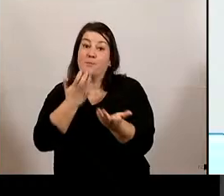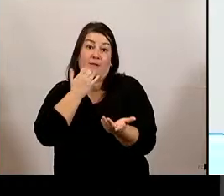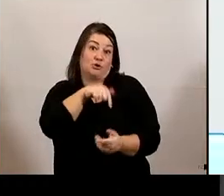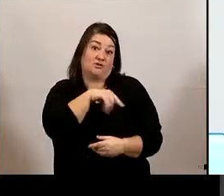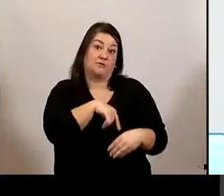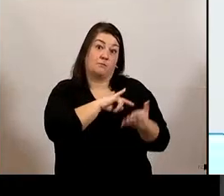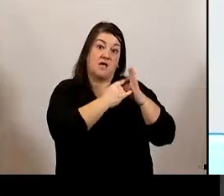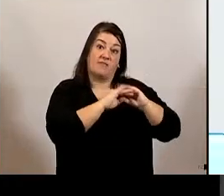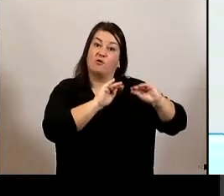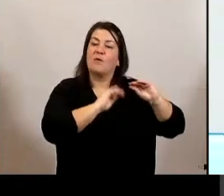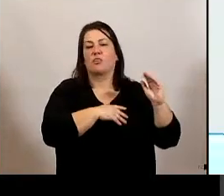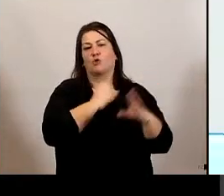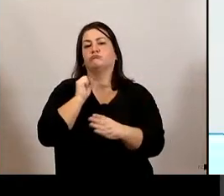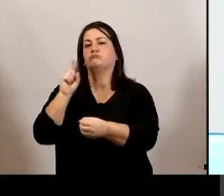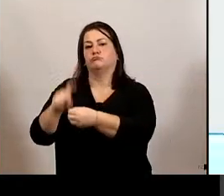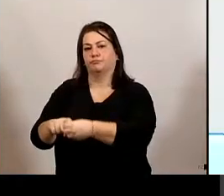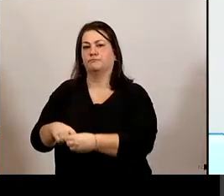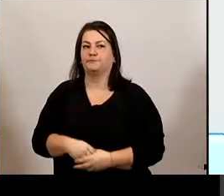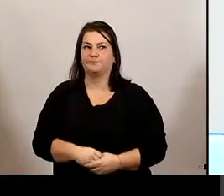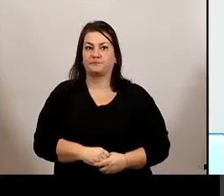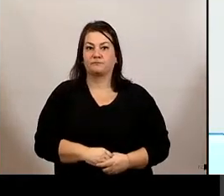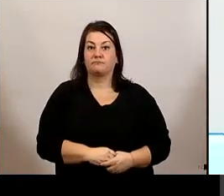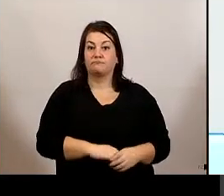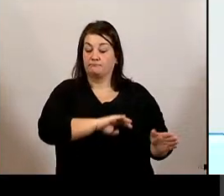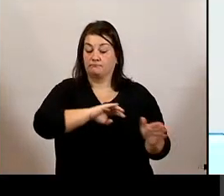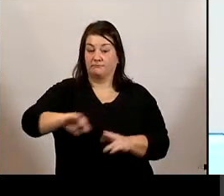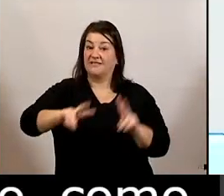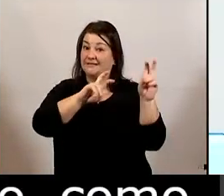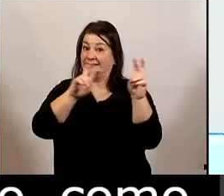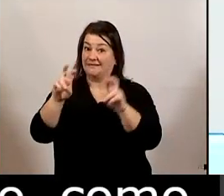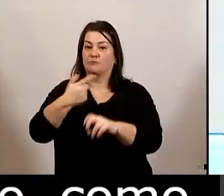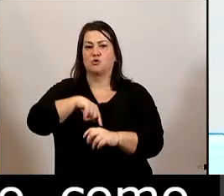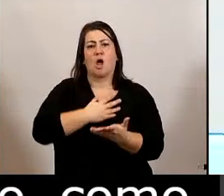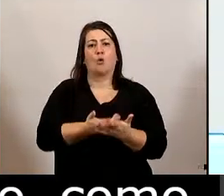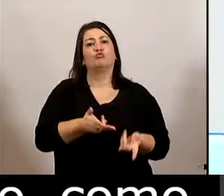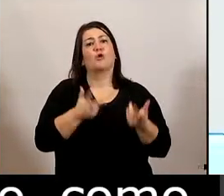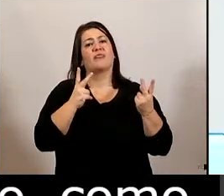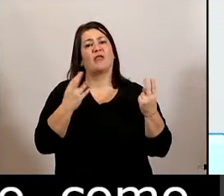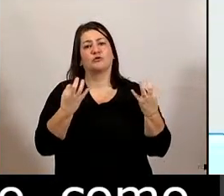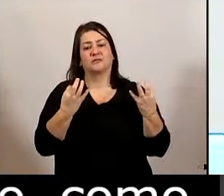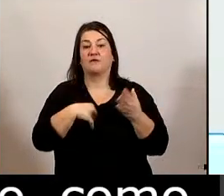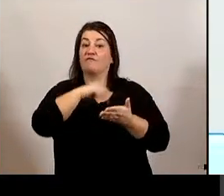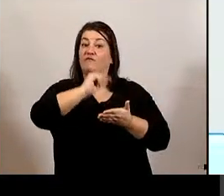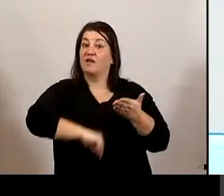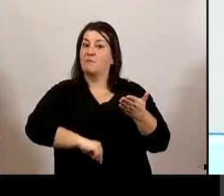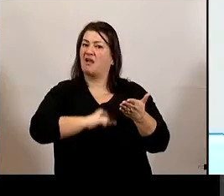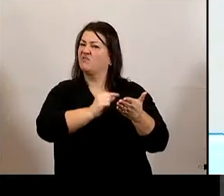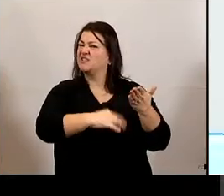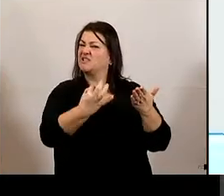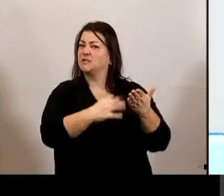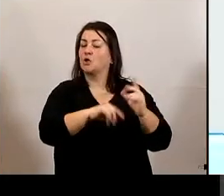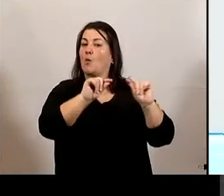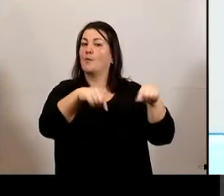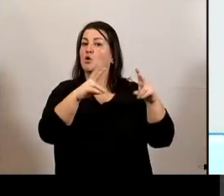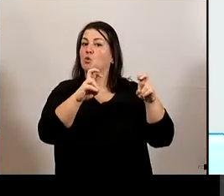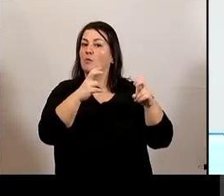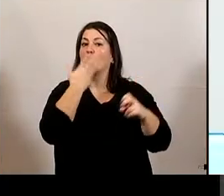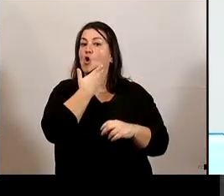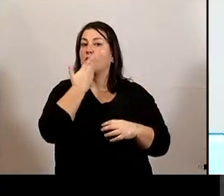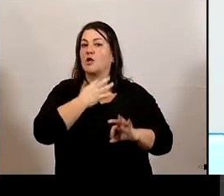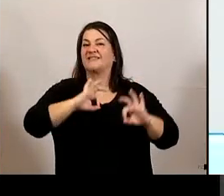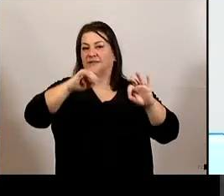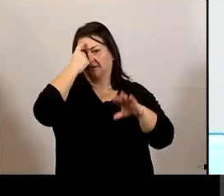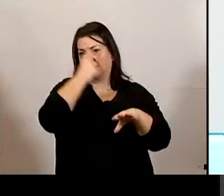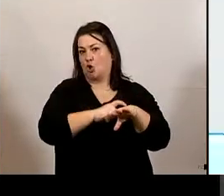de formación. En otro orden de asuntos, hemos autorizado la firma de un nuevo convenio con el Colegio Oficial de